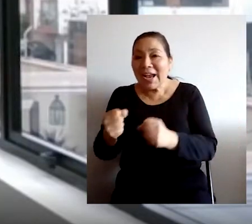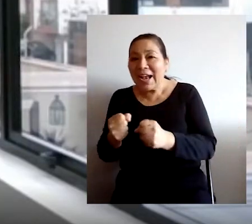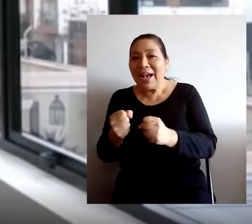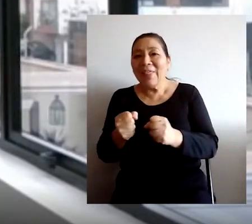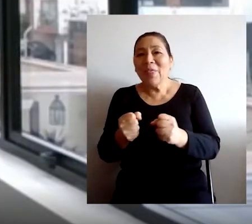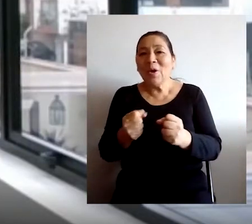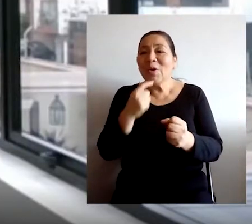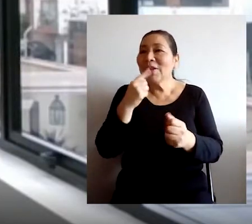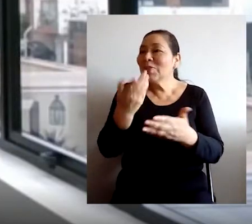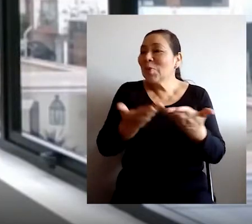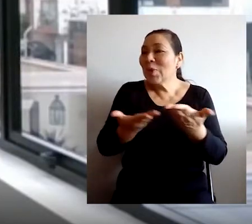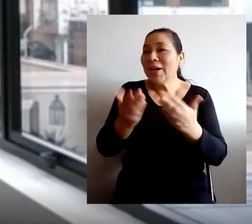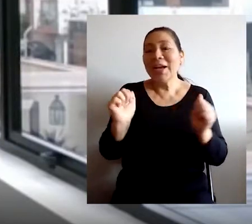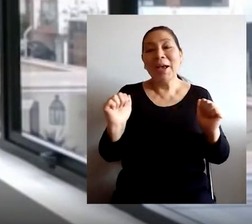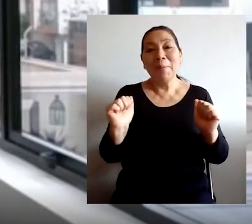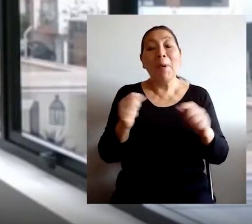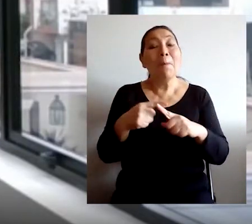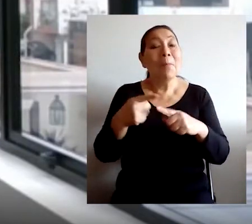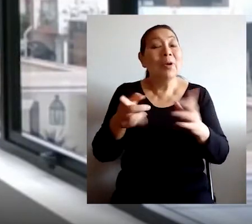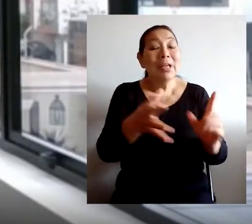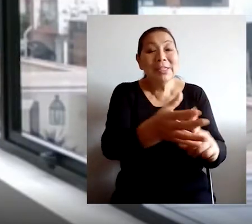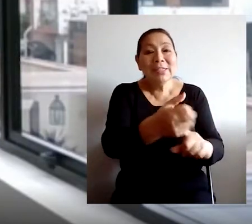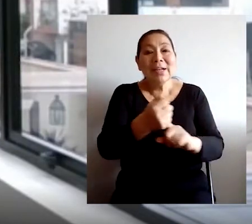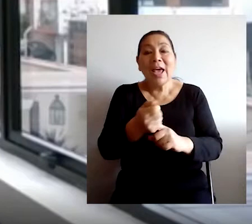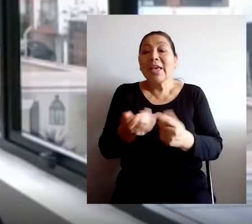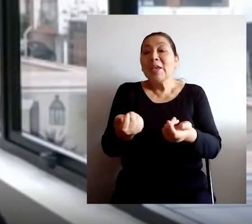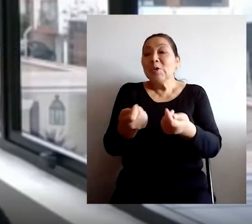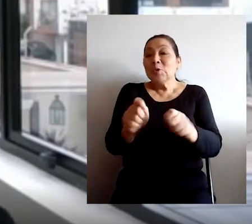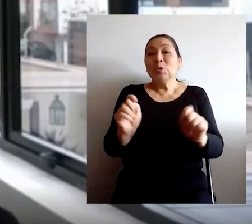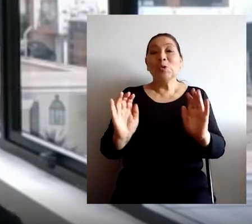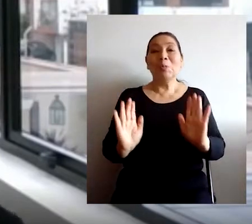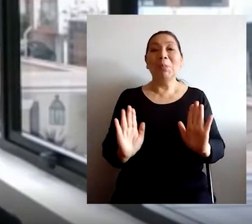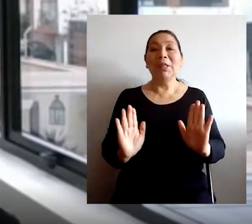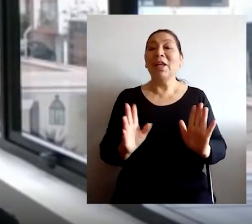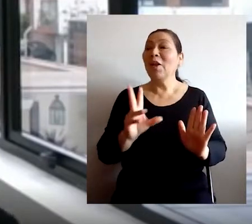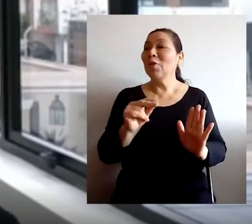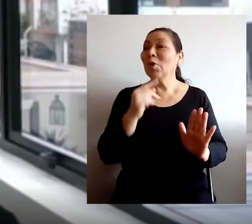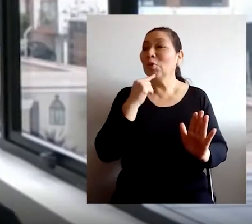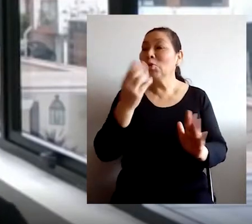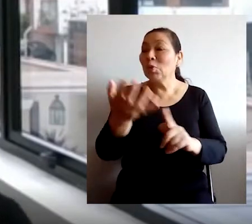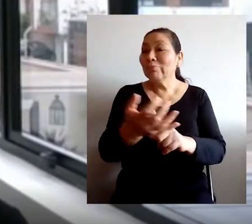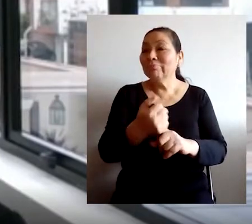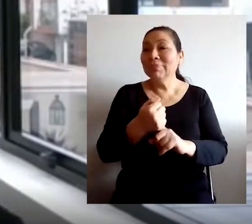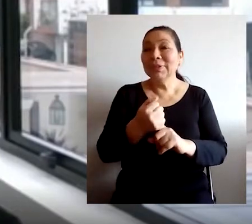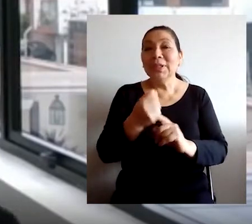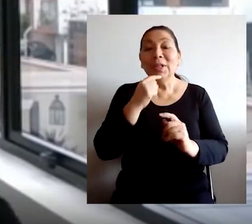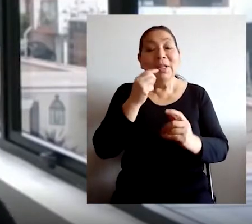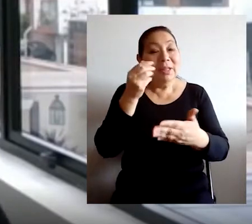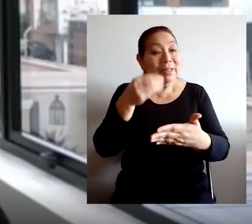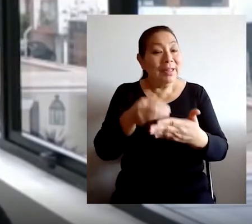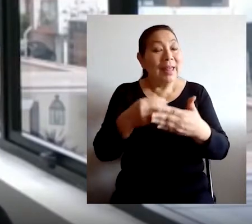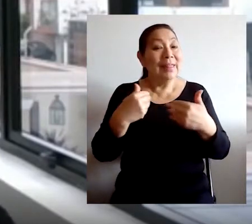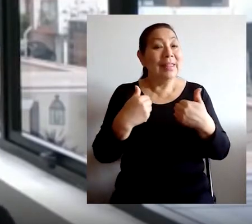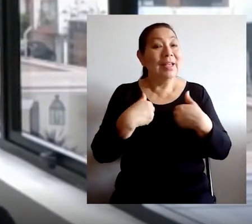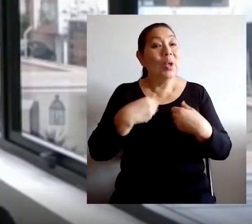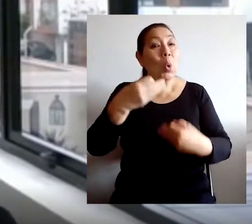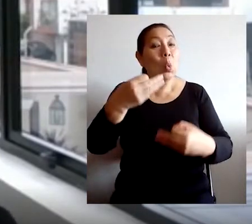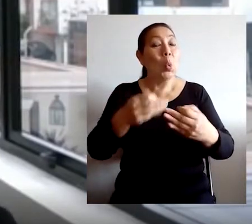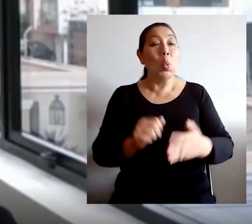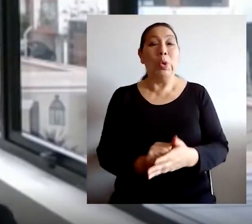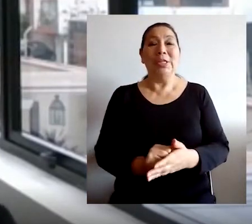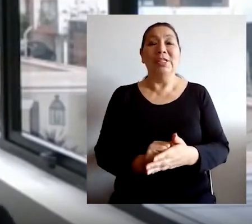y un proceso de usucapión. El proceso de desalojo hay que suspenderlo porque en el de usucapión el ocupante ya tiene una